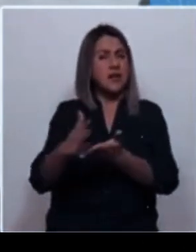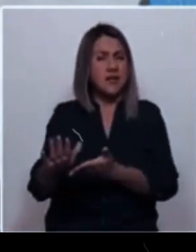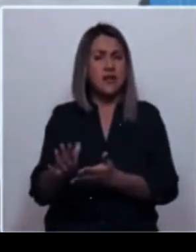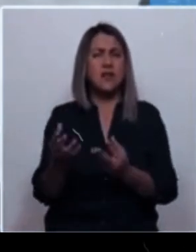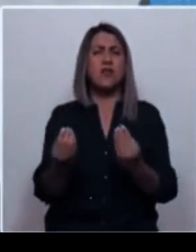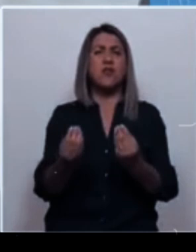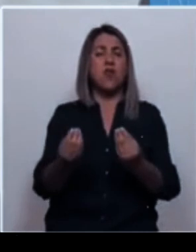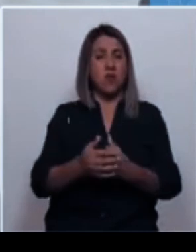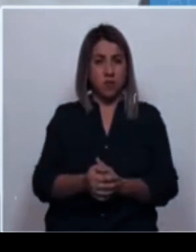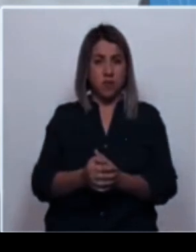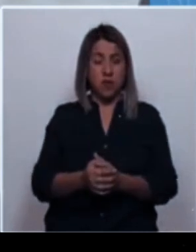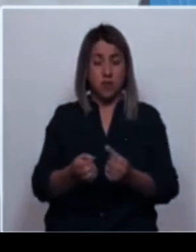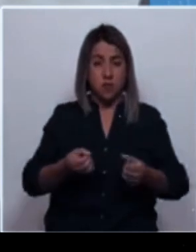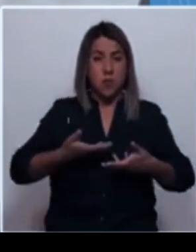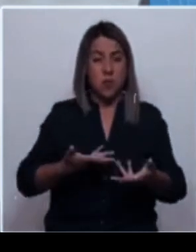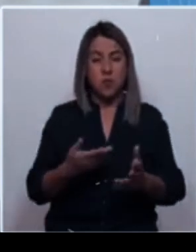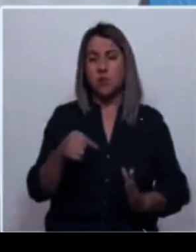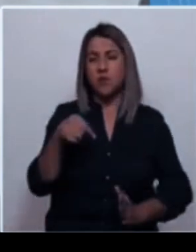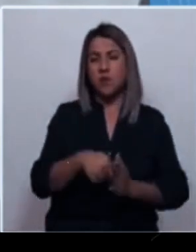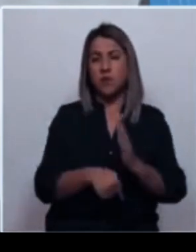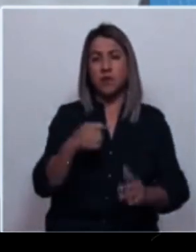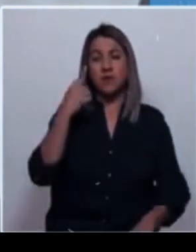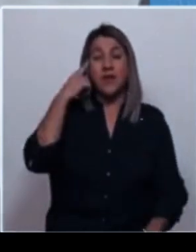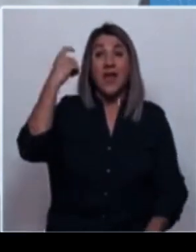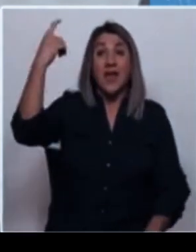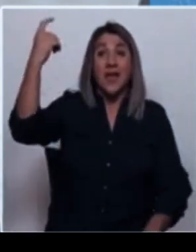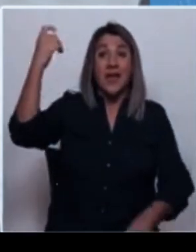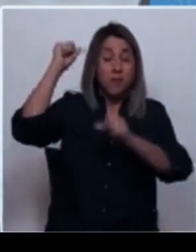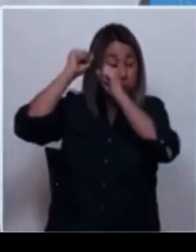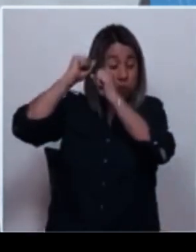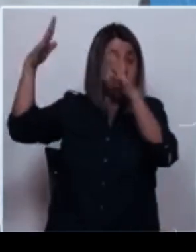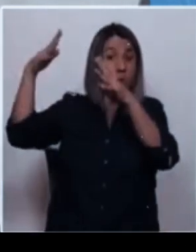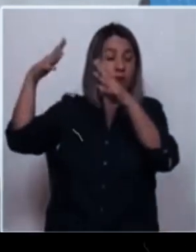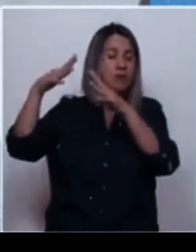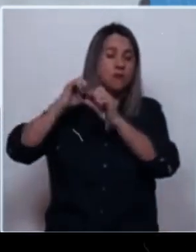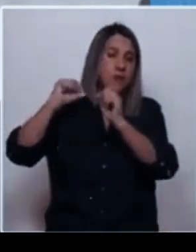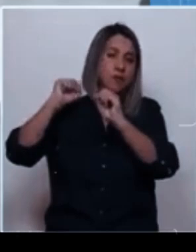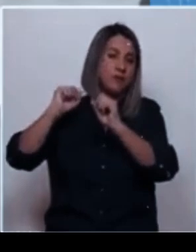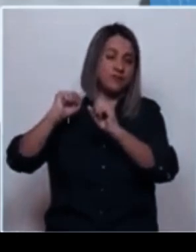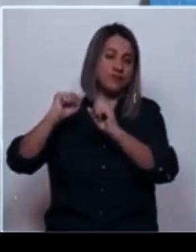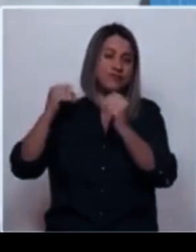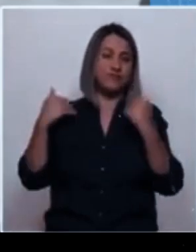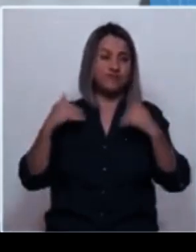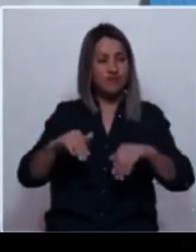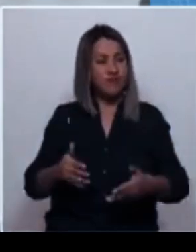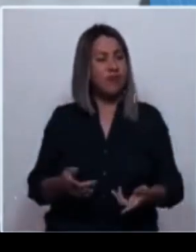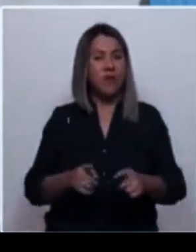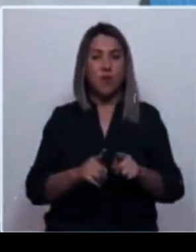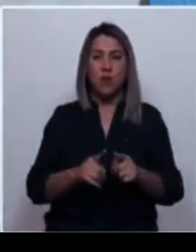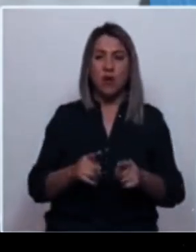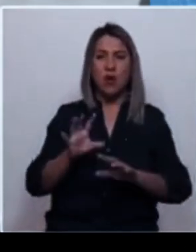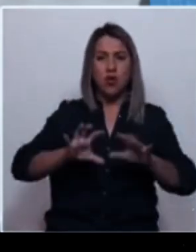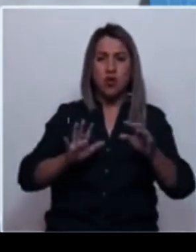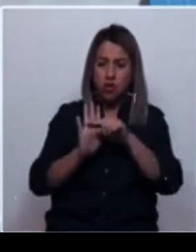todo esto me hace sentir una profunda desilusión de la marcha de nuestra convención tenemos muchas cosas maravillosas es fantástica pero